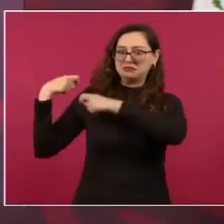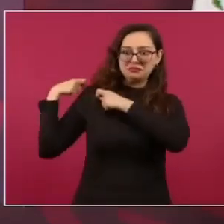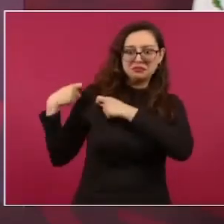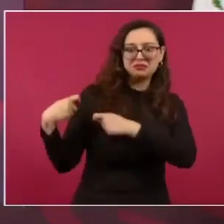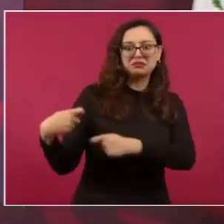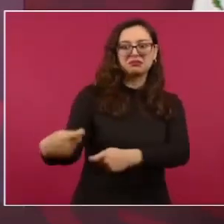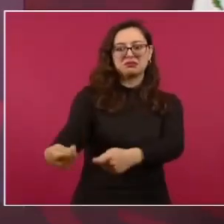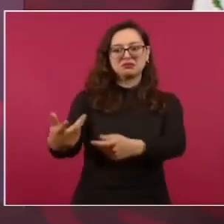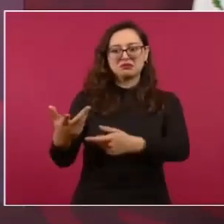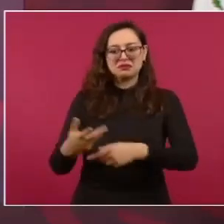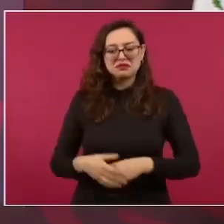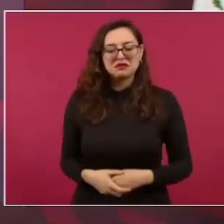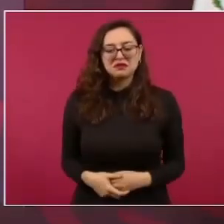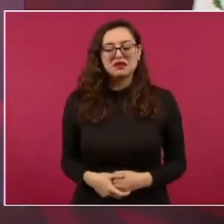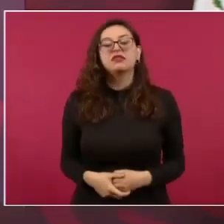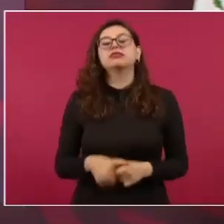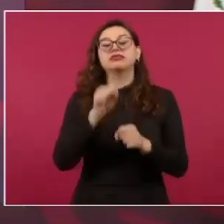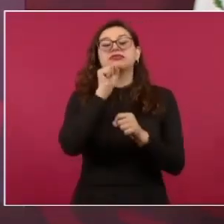la importancia